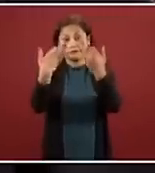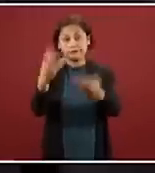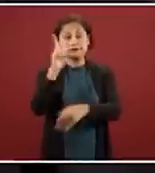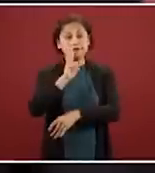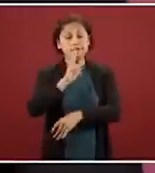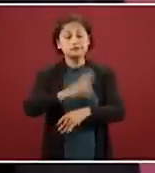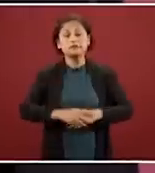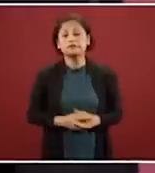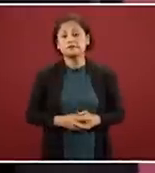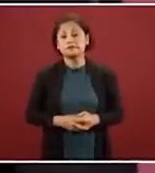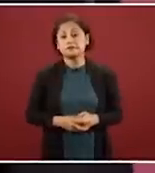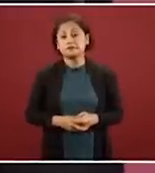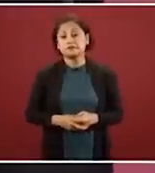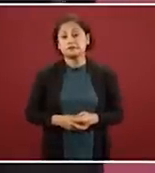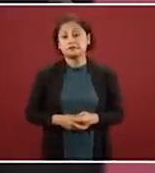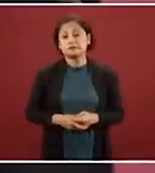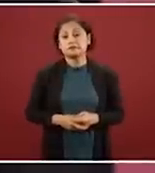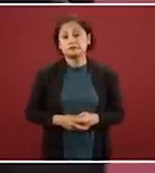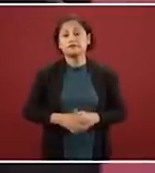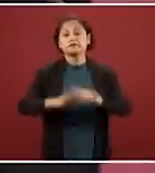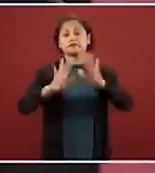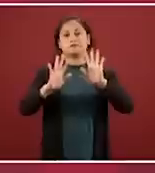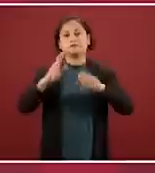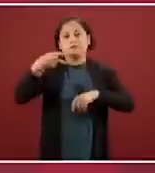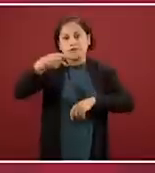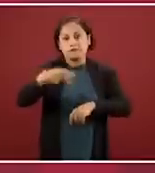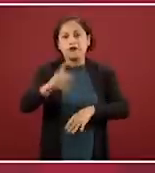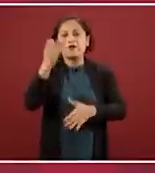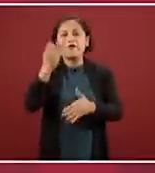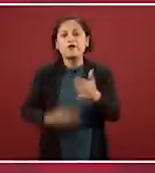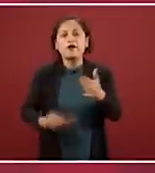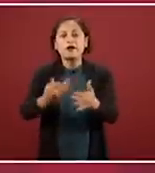Falta que se lo demuestren.